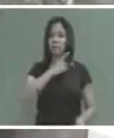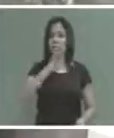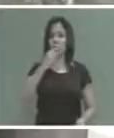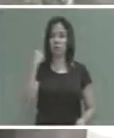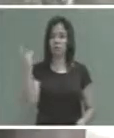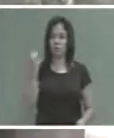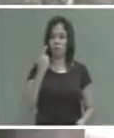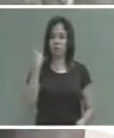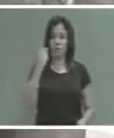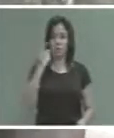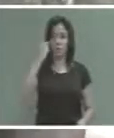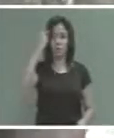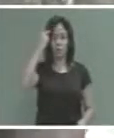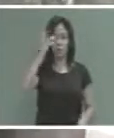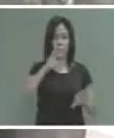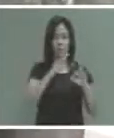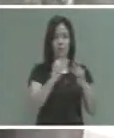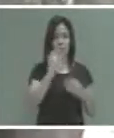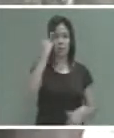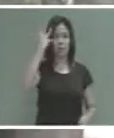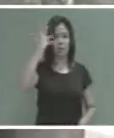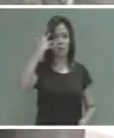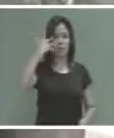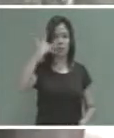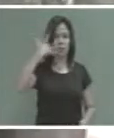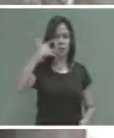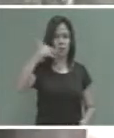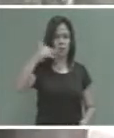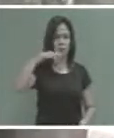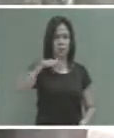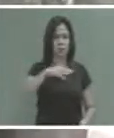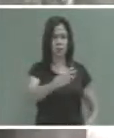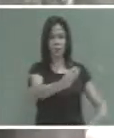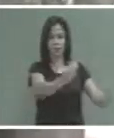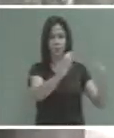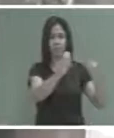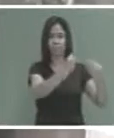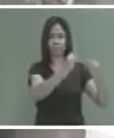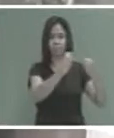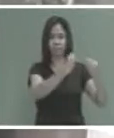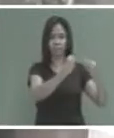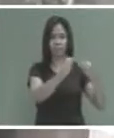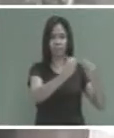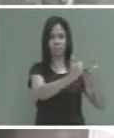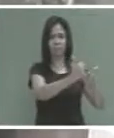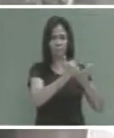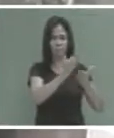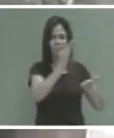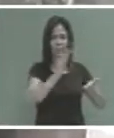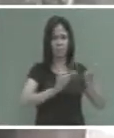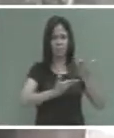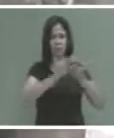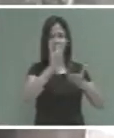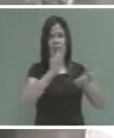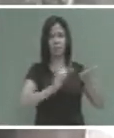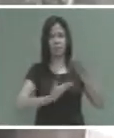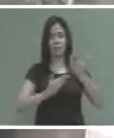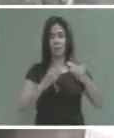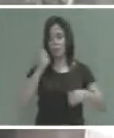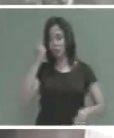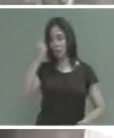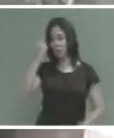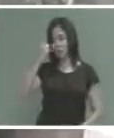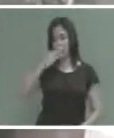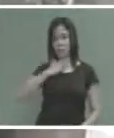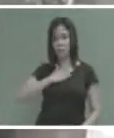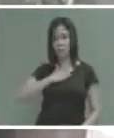yo diariamente eran continuos en su lucha, en cómo entender que no era una